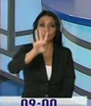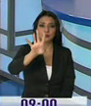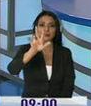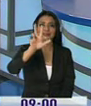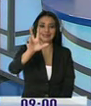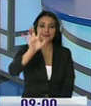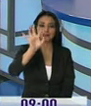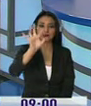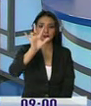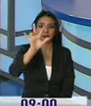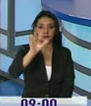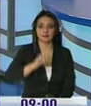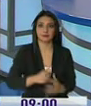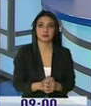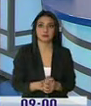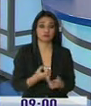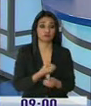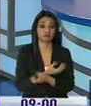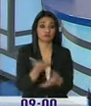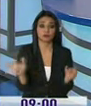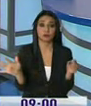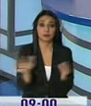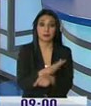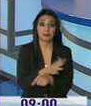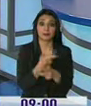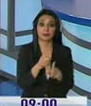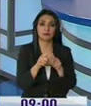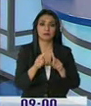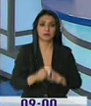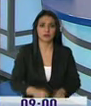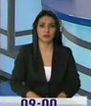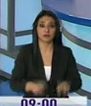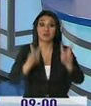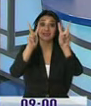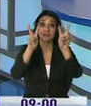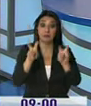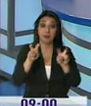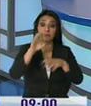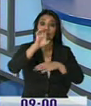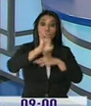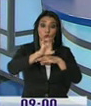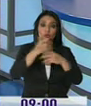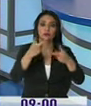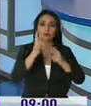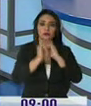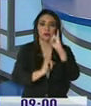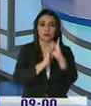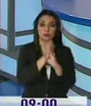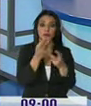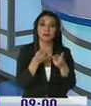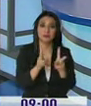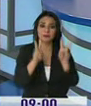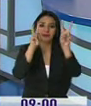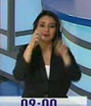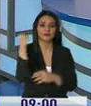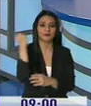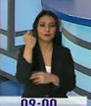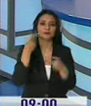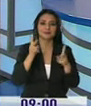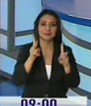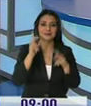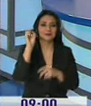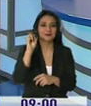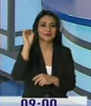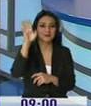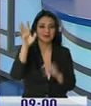098-518-4393. En esta segunda hora hay mucho para contarles, variada información nacional e internacional, y también, claro, estaremos en La Farándula y Planeta Vial, o